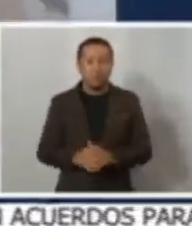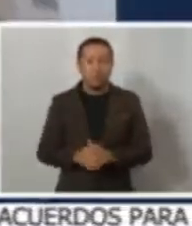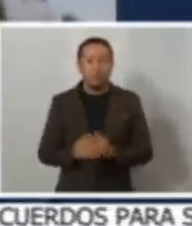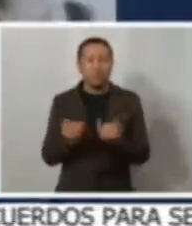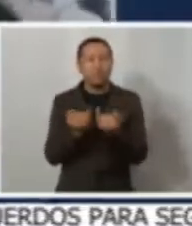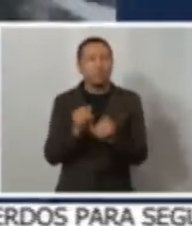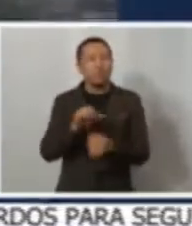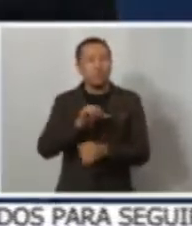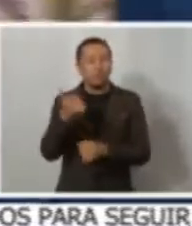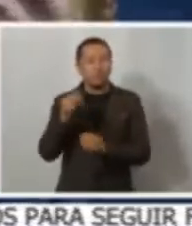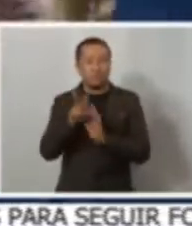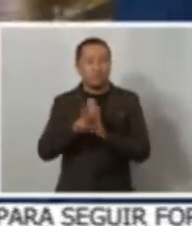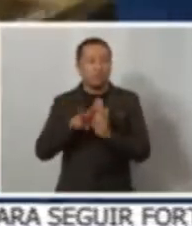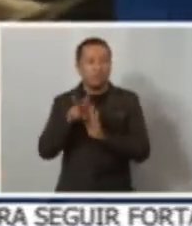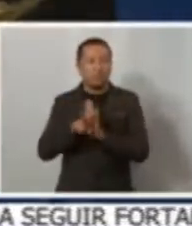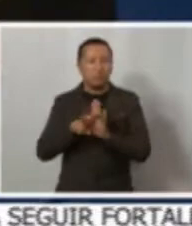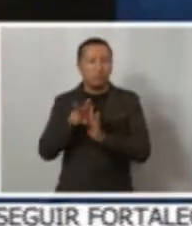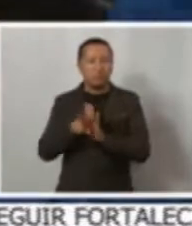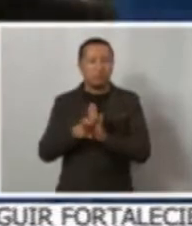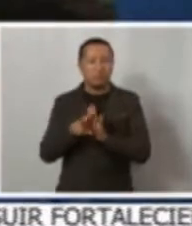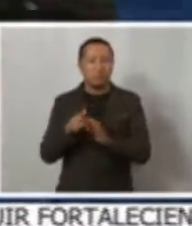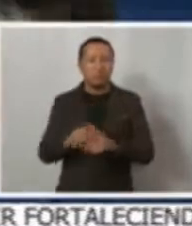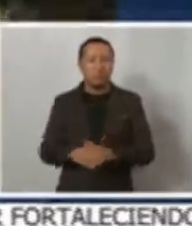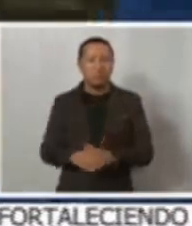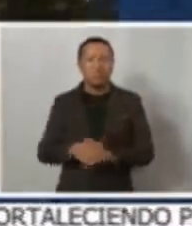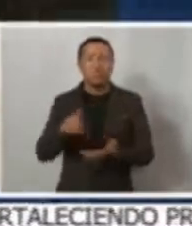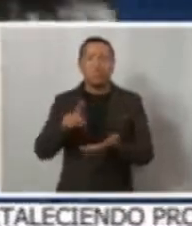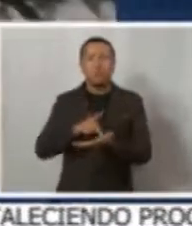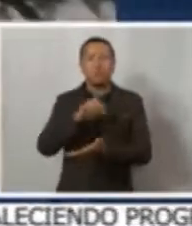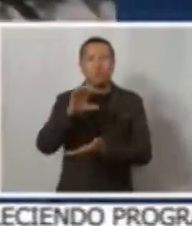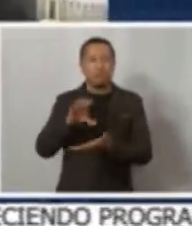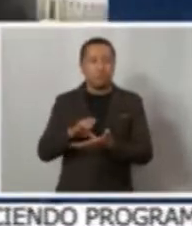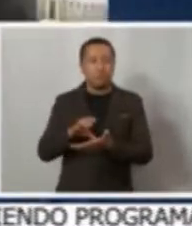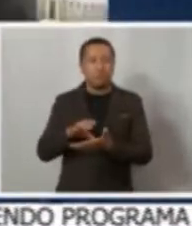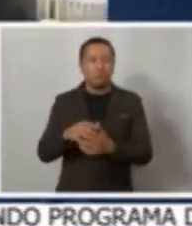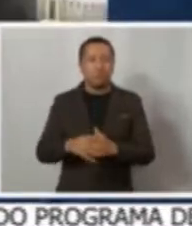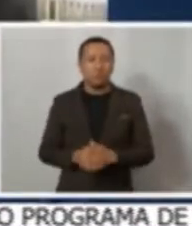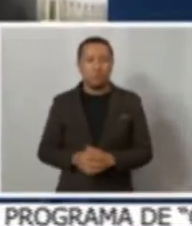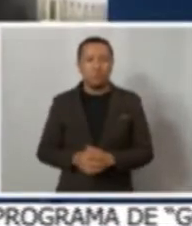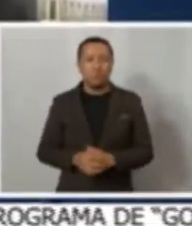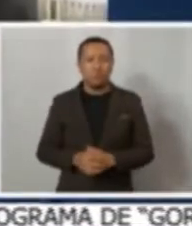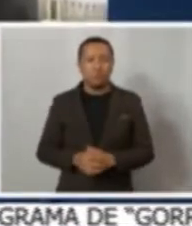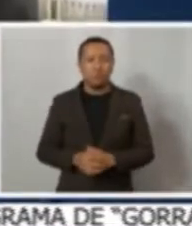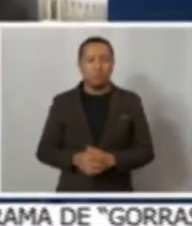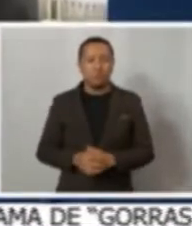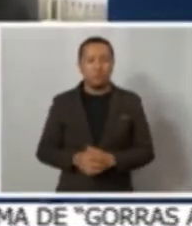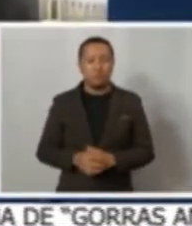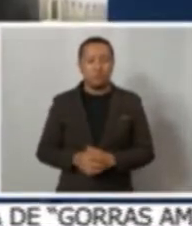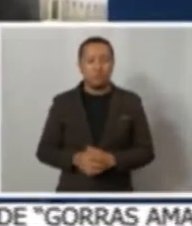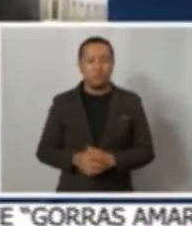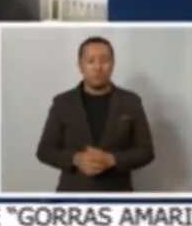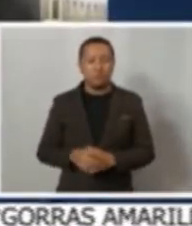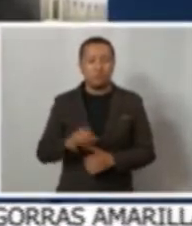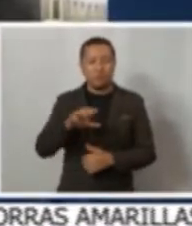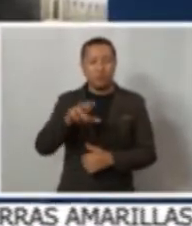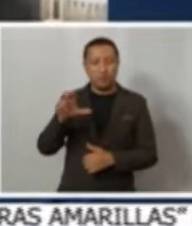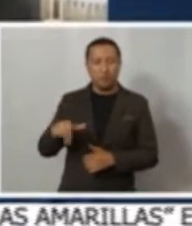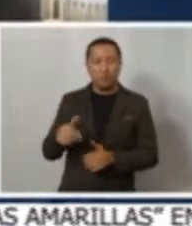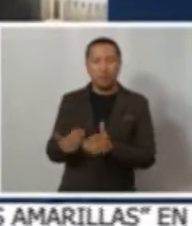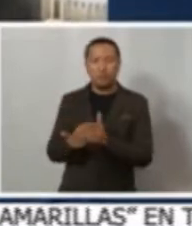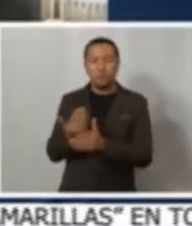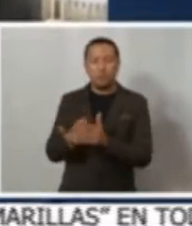un video, ahí está la estructura que le decía, de Playa del Carmen. De Playa del Carmen, estos videos de Cancún son de las 7 de la